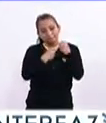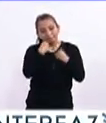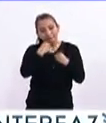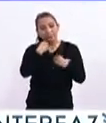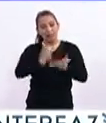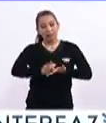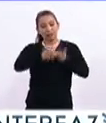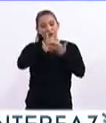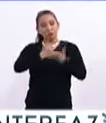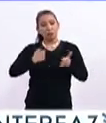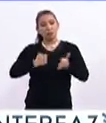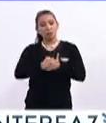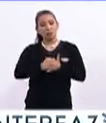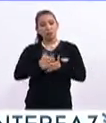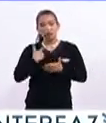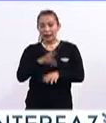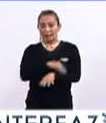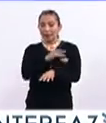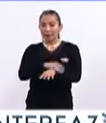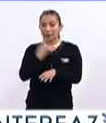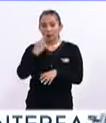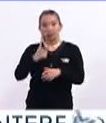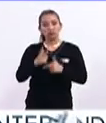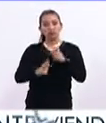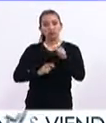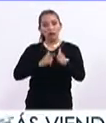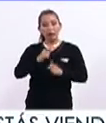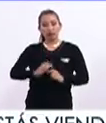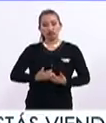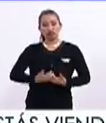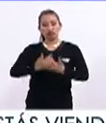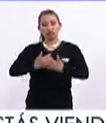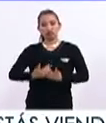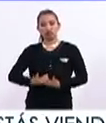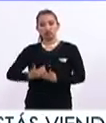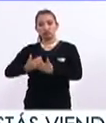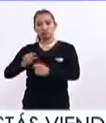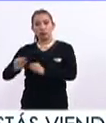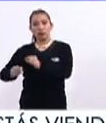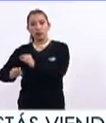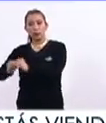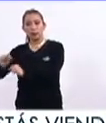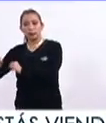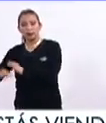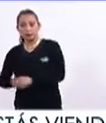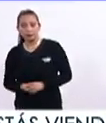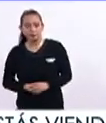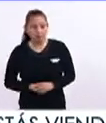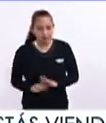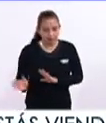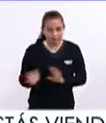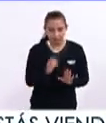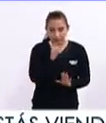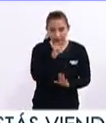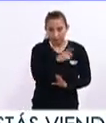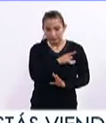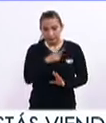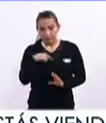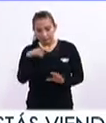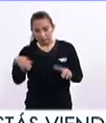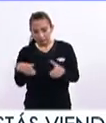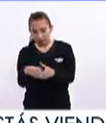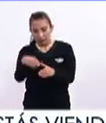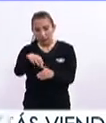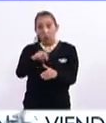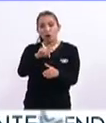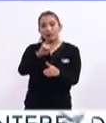tanto nos van a dar saciedad, nos van a dar energía, pero que se va a ir liberando de forma lenta durante toda la jornada. Sí. También debemos de tener una porción